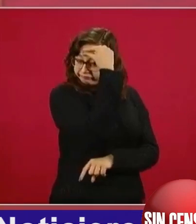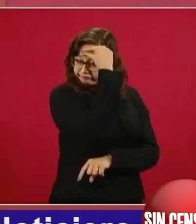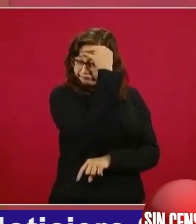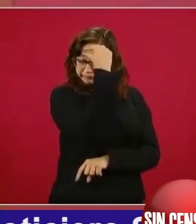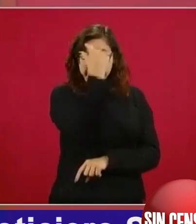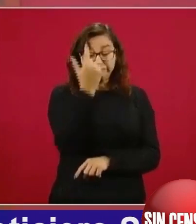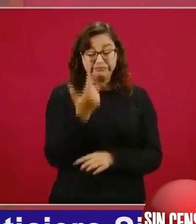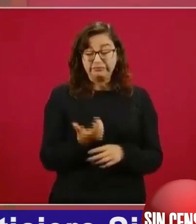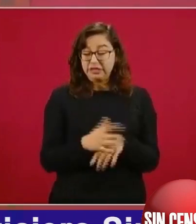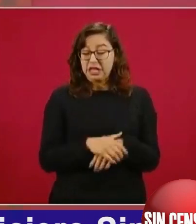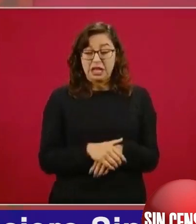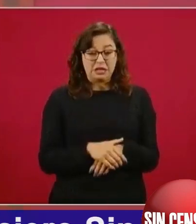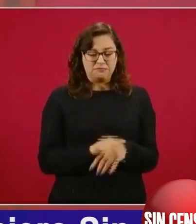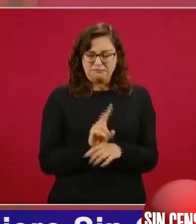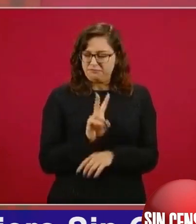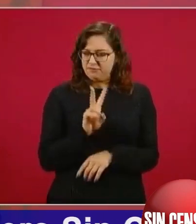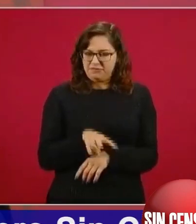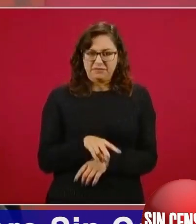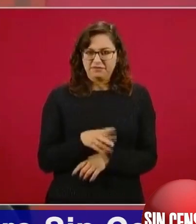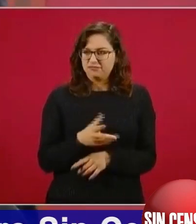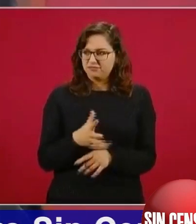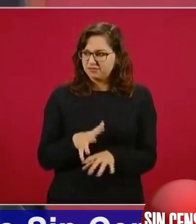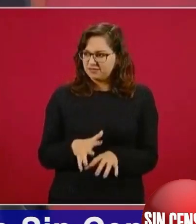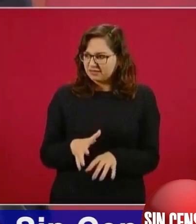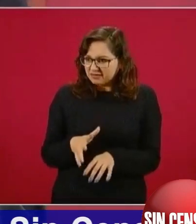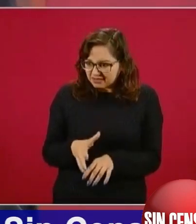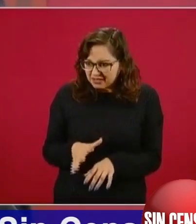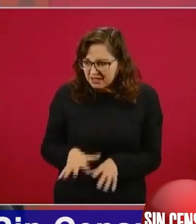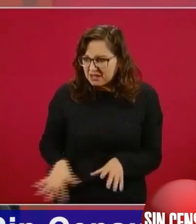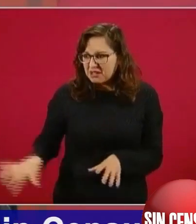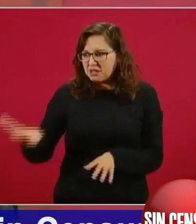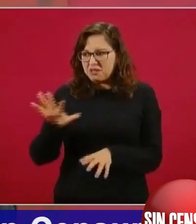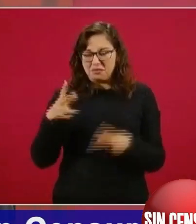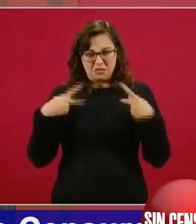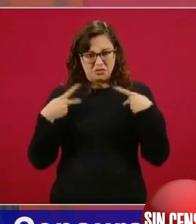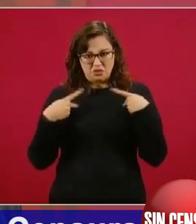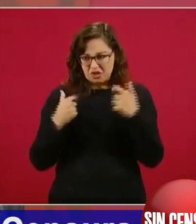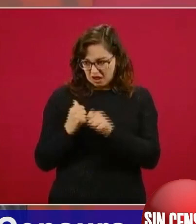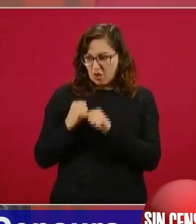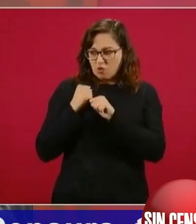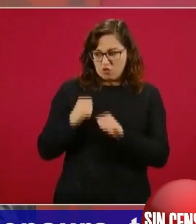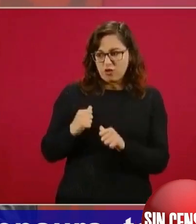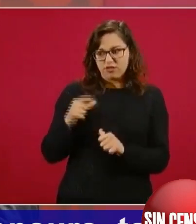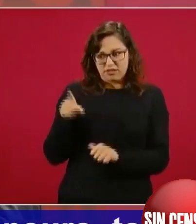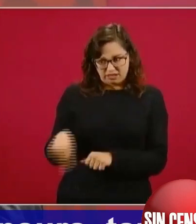a aceptar de que el pueblo manda,